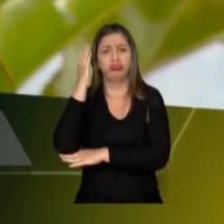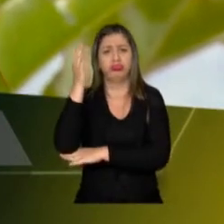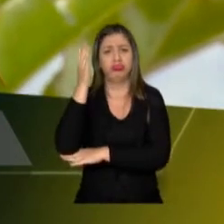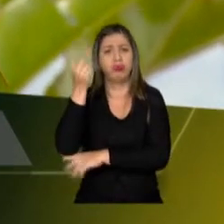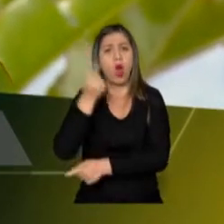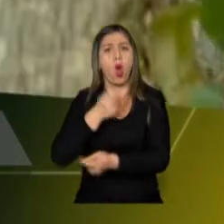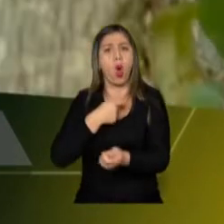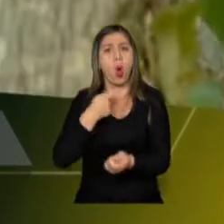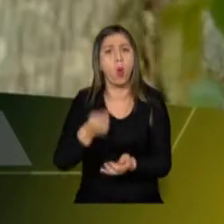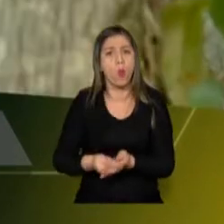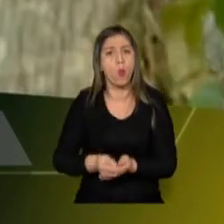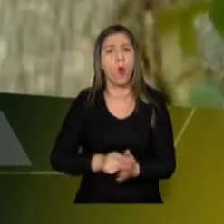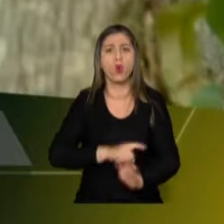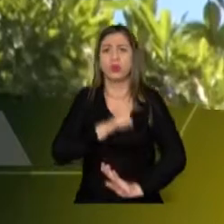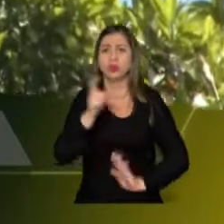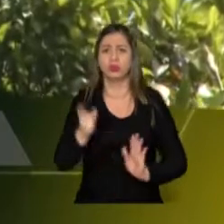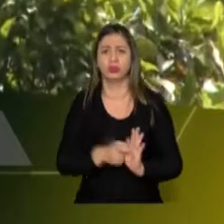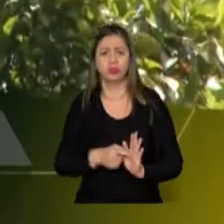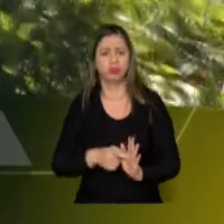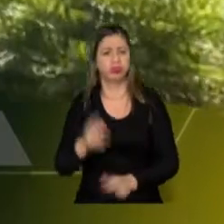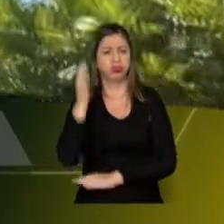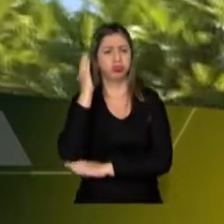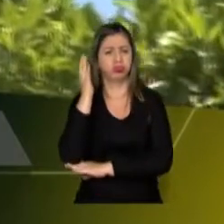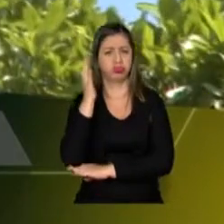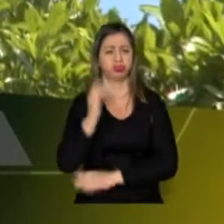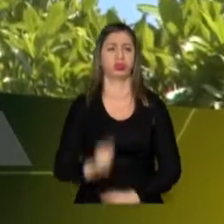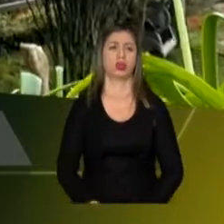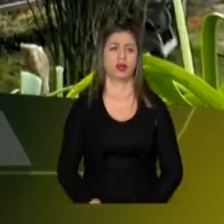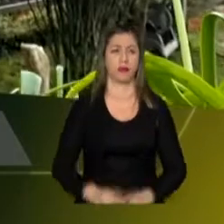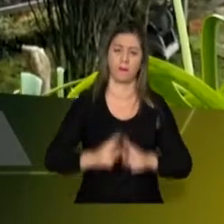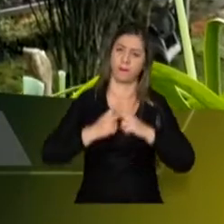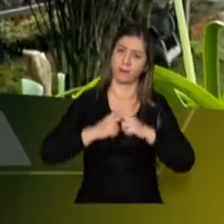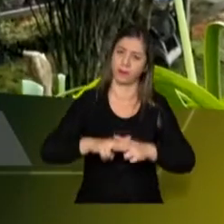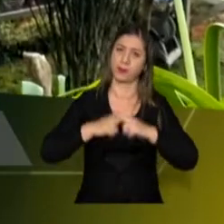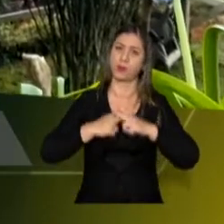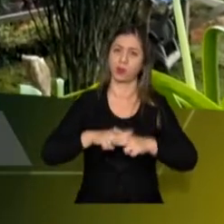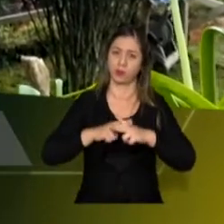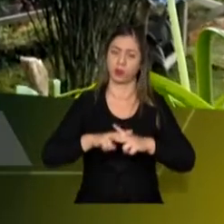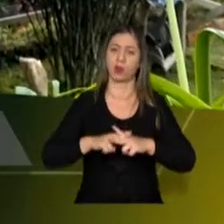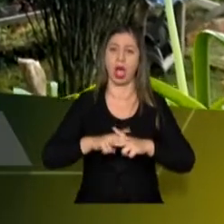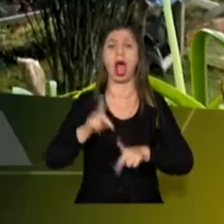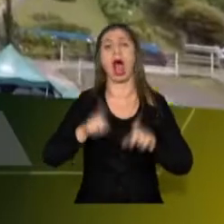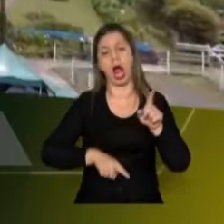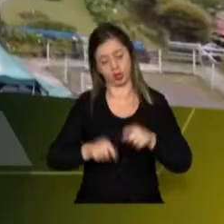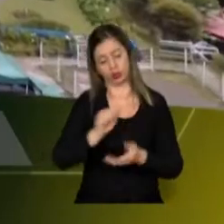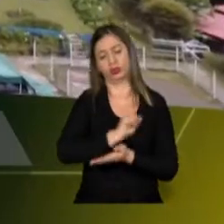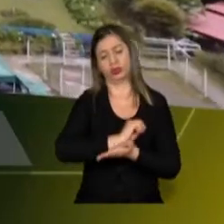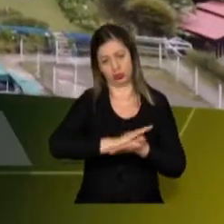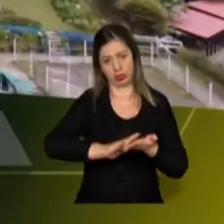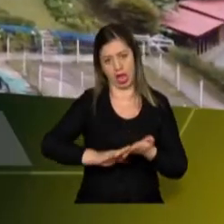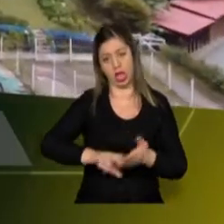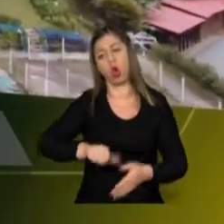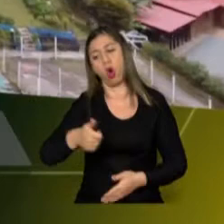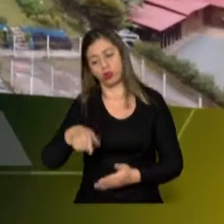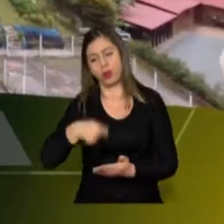vendidas, buena aceptación, tienen todas las conferencias. Hay talleres, algunos son gratuitos, algunos tienen